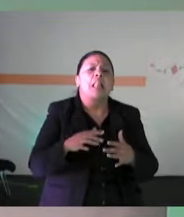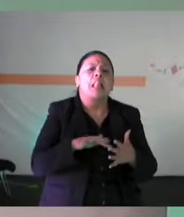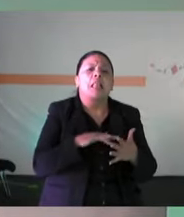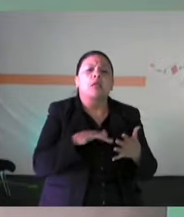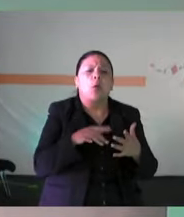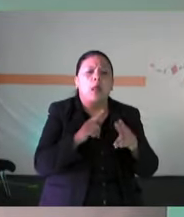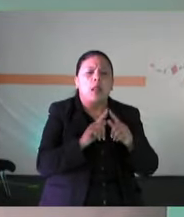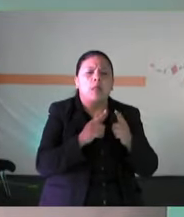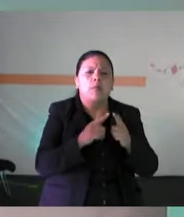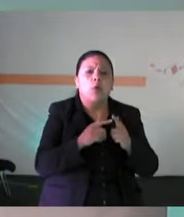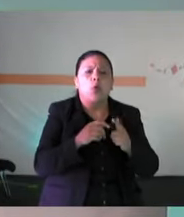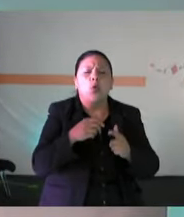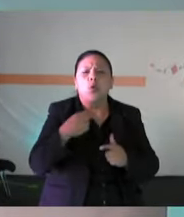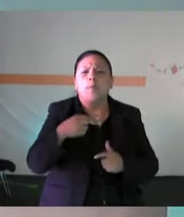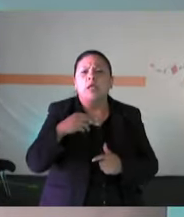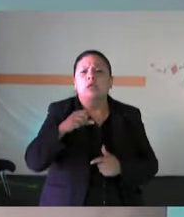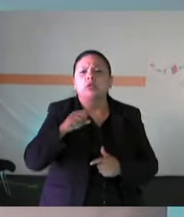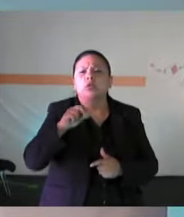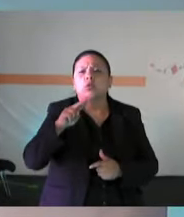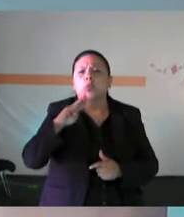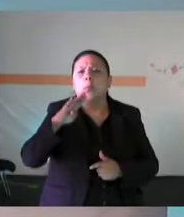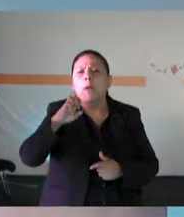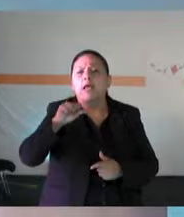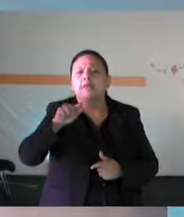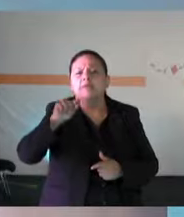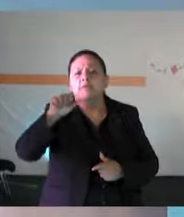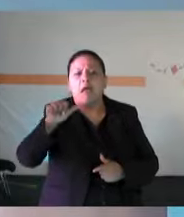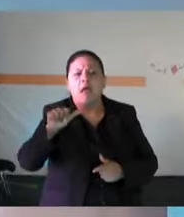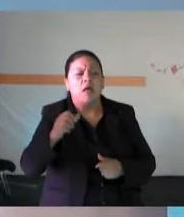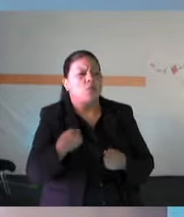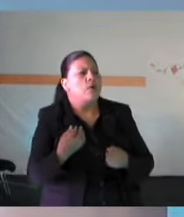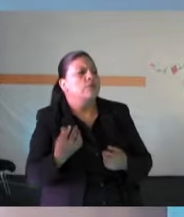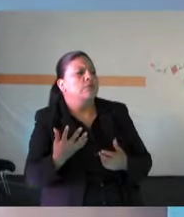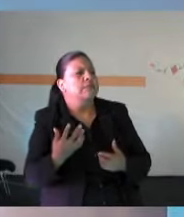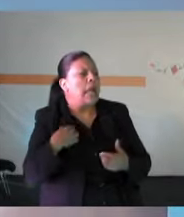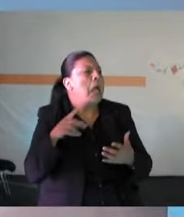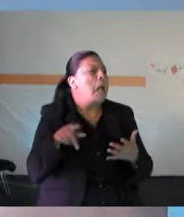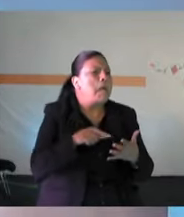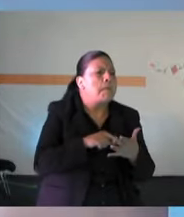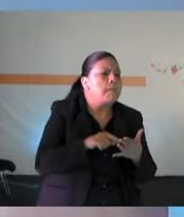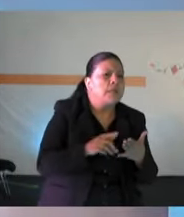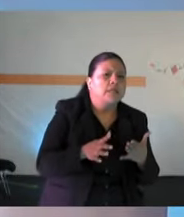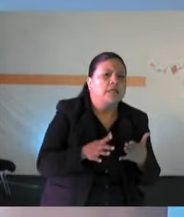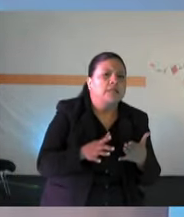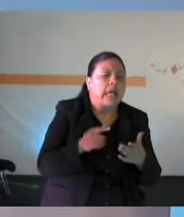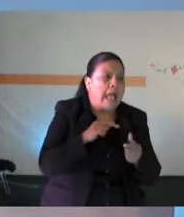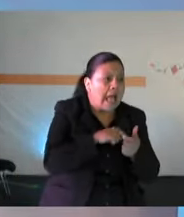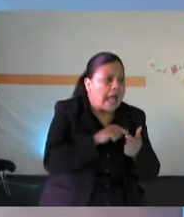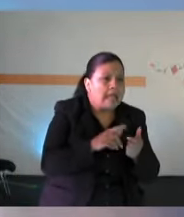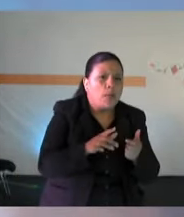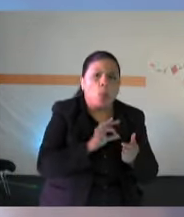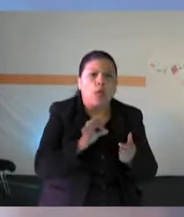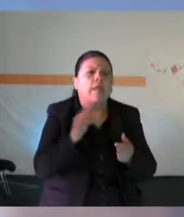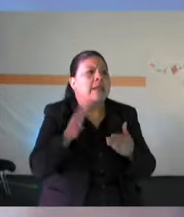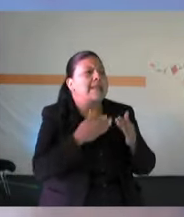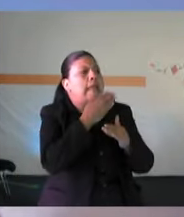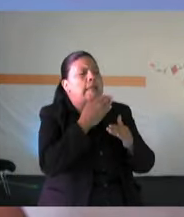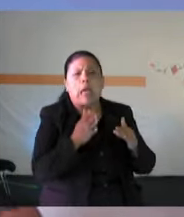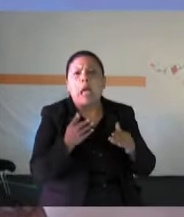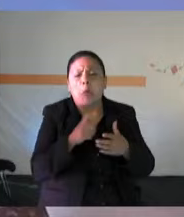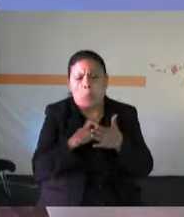además 12 pesito. Así, ¿quién tiene 12 simple pesito así, chiquito? Y lo consiguen ahorita, en